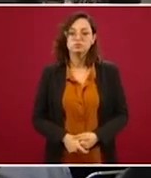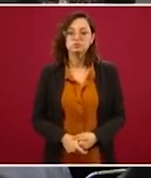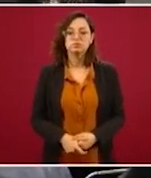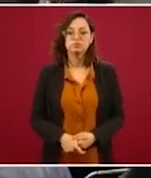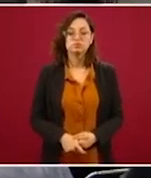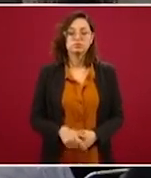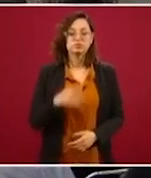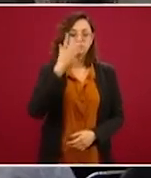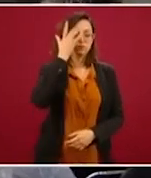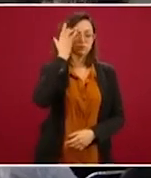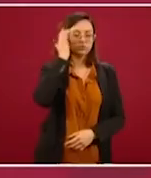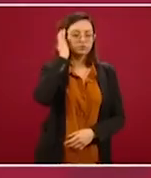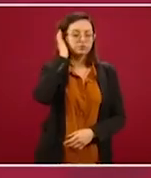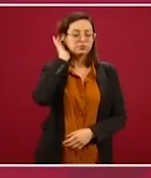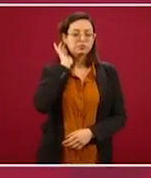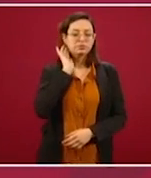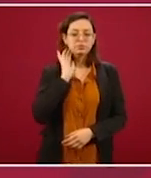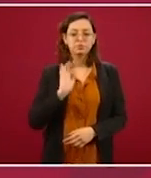Tenemos